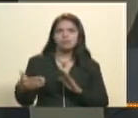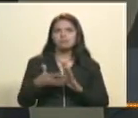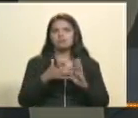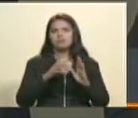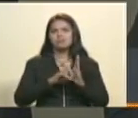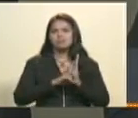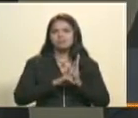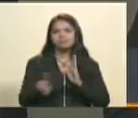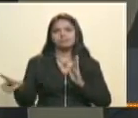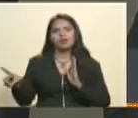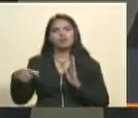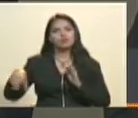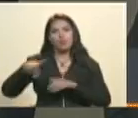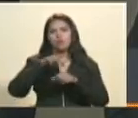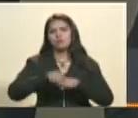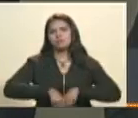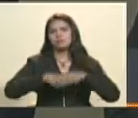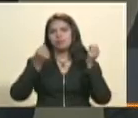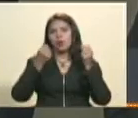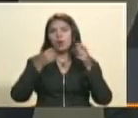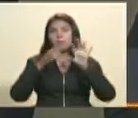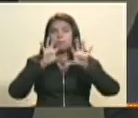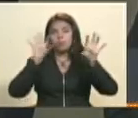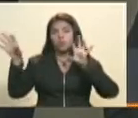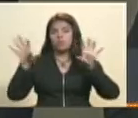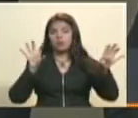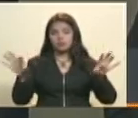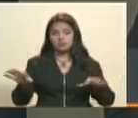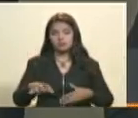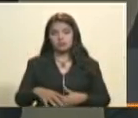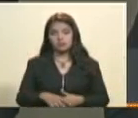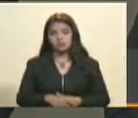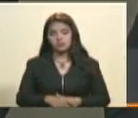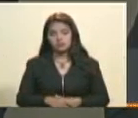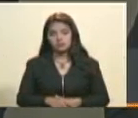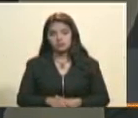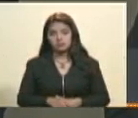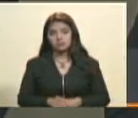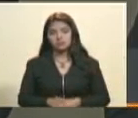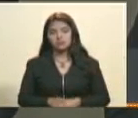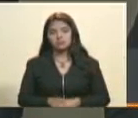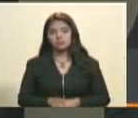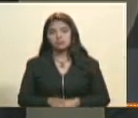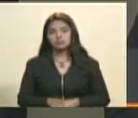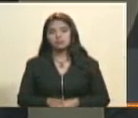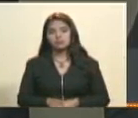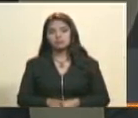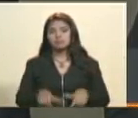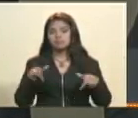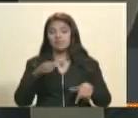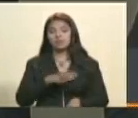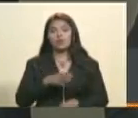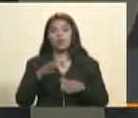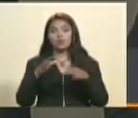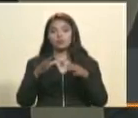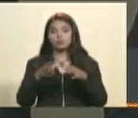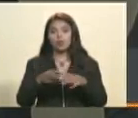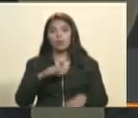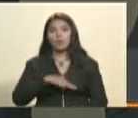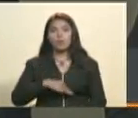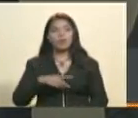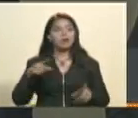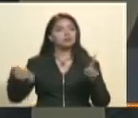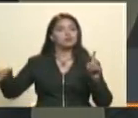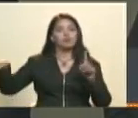su integridad por potencias extranjeras. Este Consejo Moral Republicano